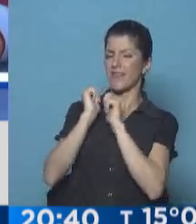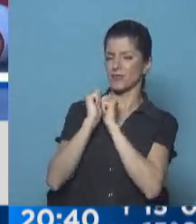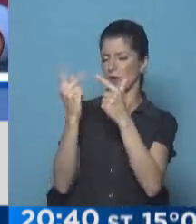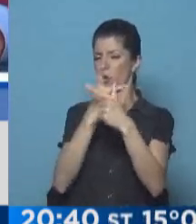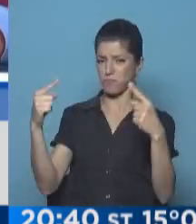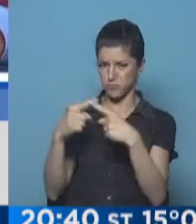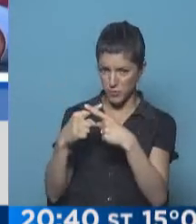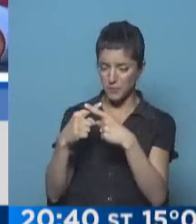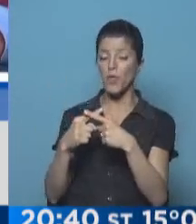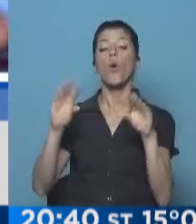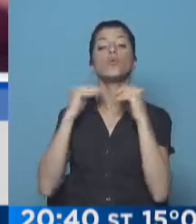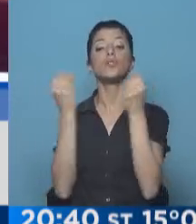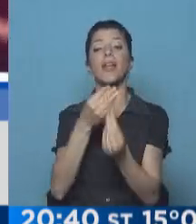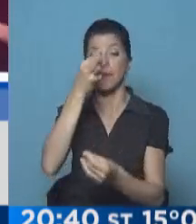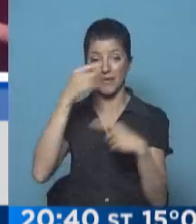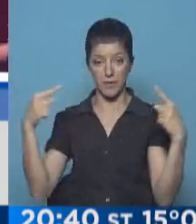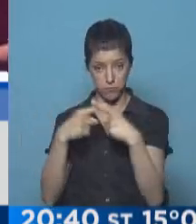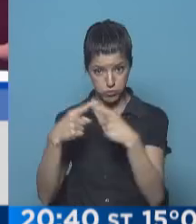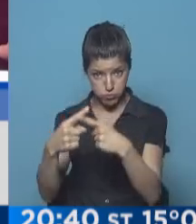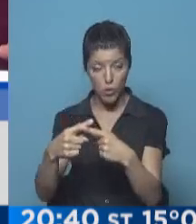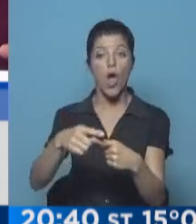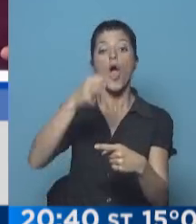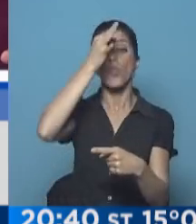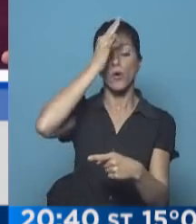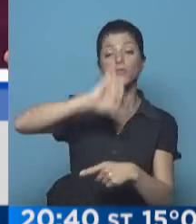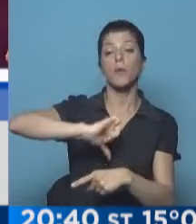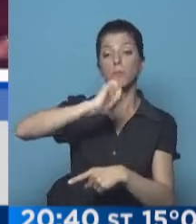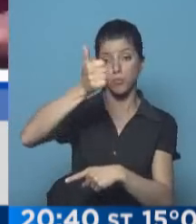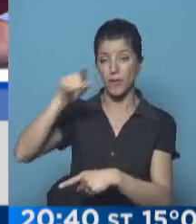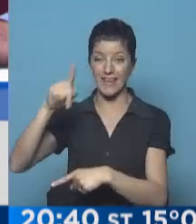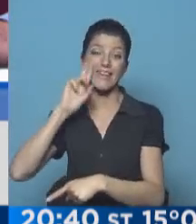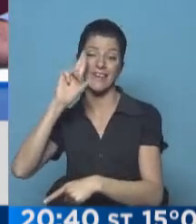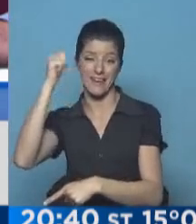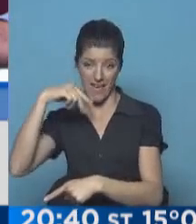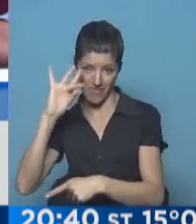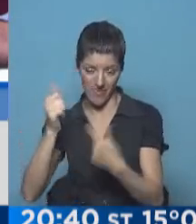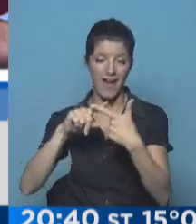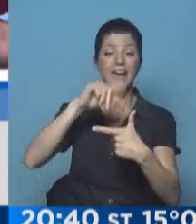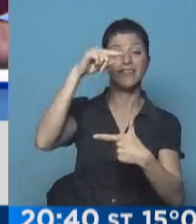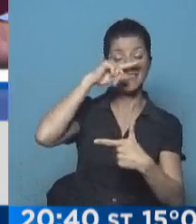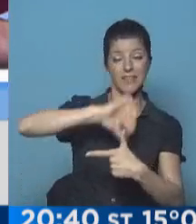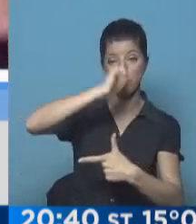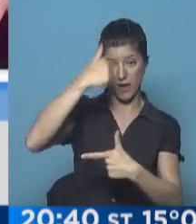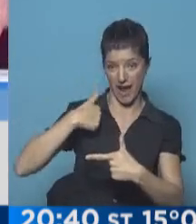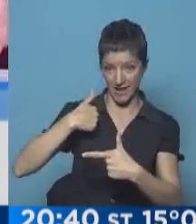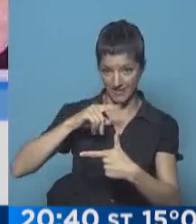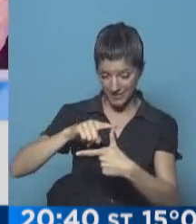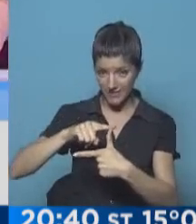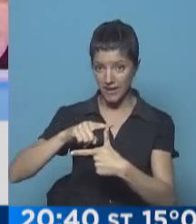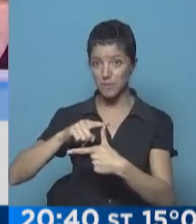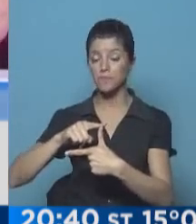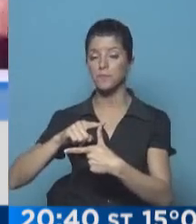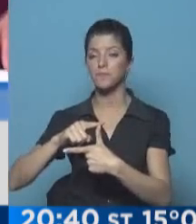bueno se enfrentaron 20 veces 12 triunfos para los irlandeses siete para la selección argentina